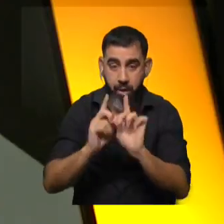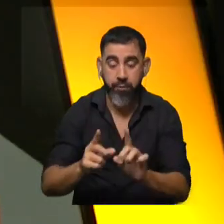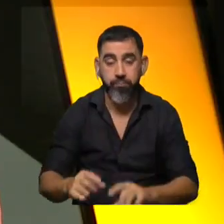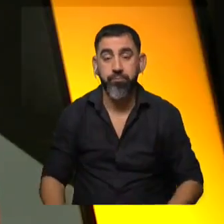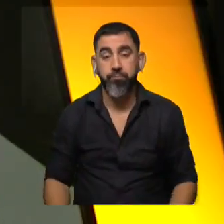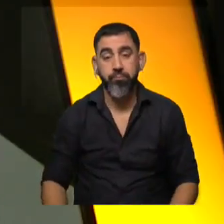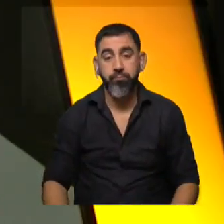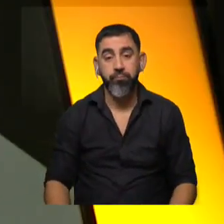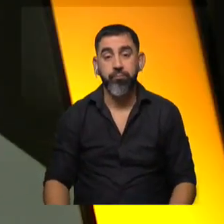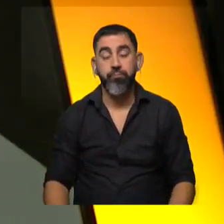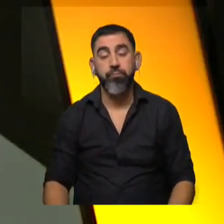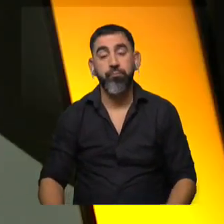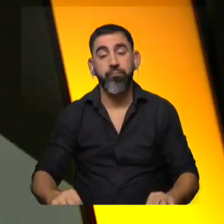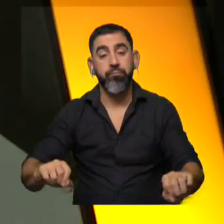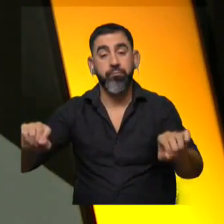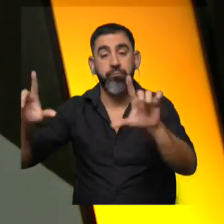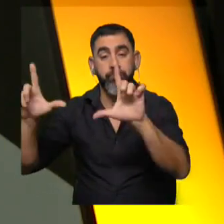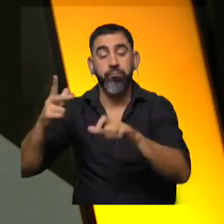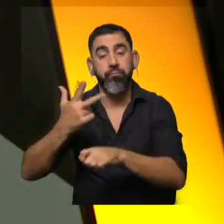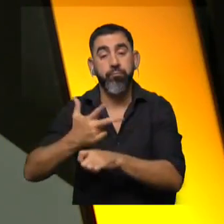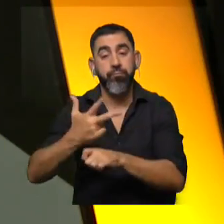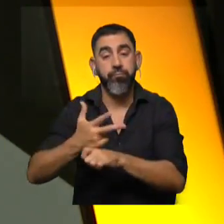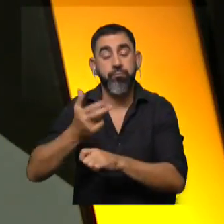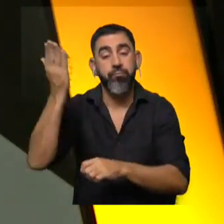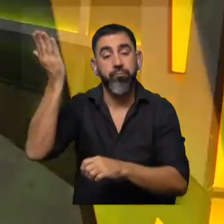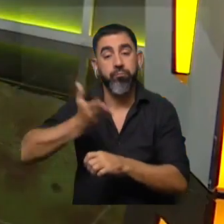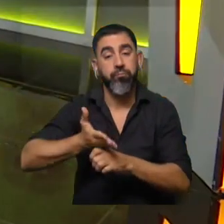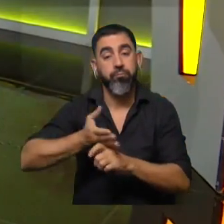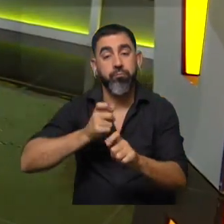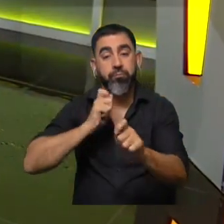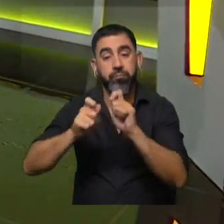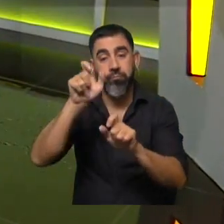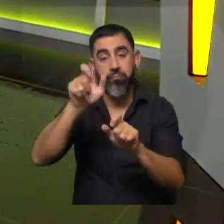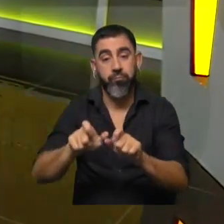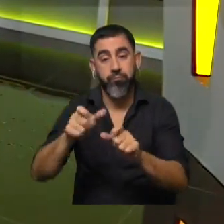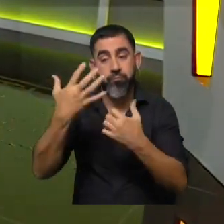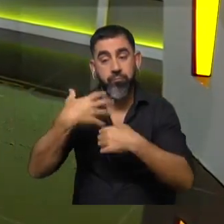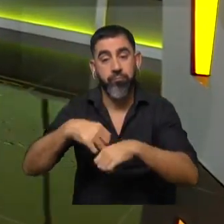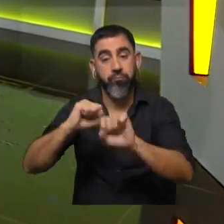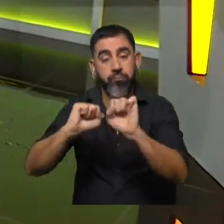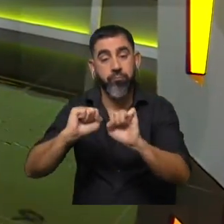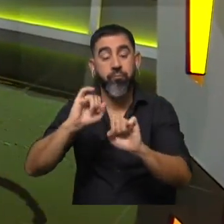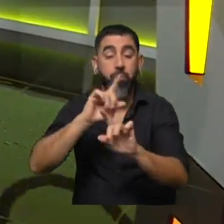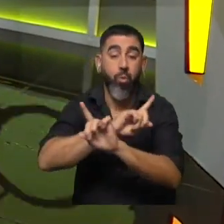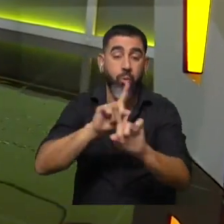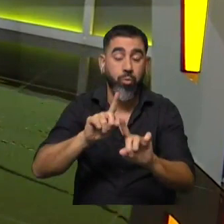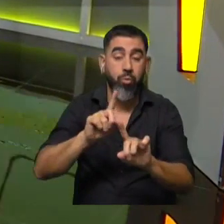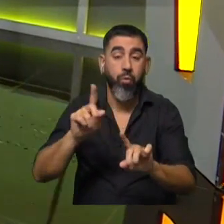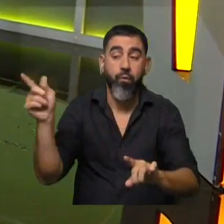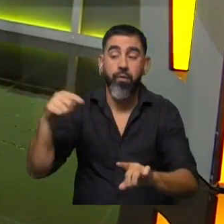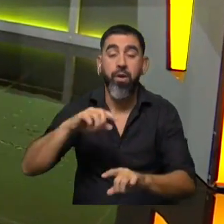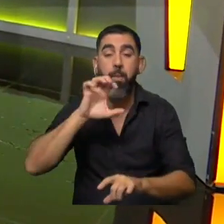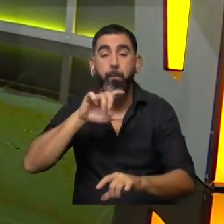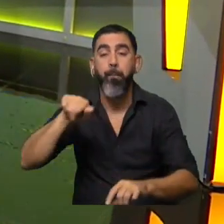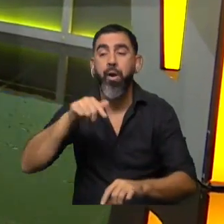Y la placa número 3, podemos ver ahí el porcentaje de encuestados que identificó o no la procedencia del perro. Claro. Y